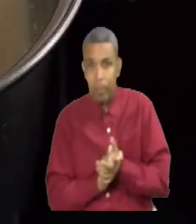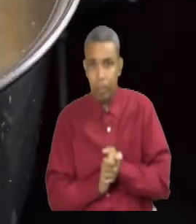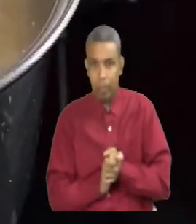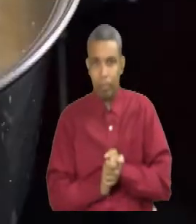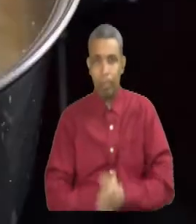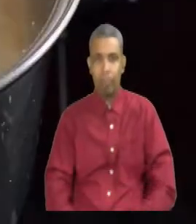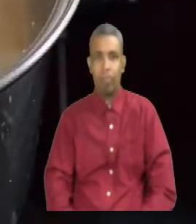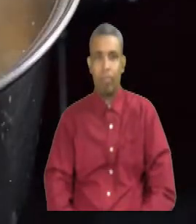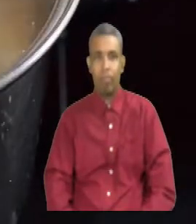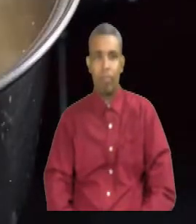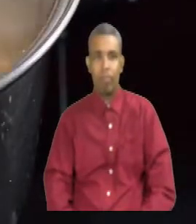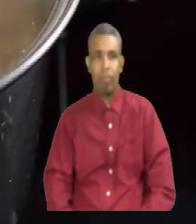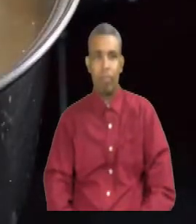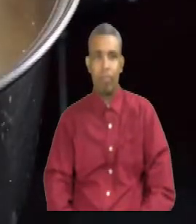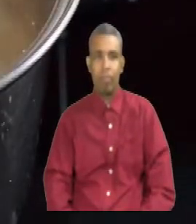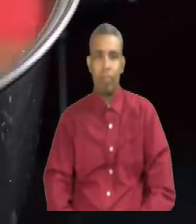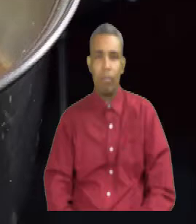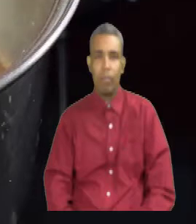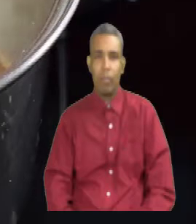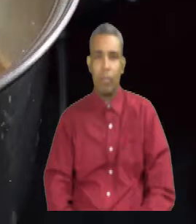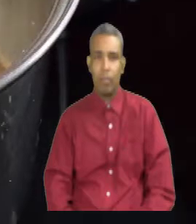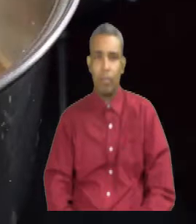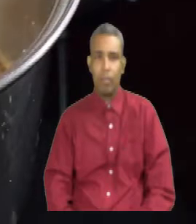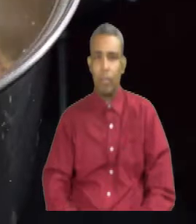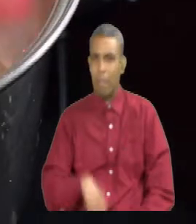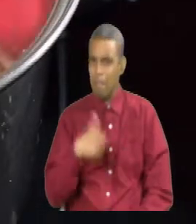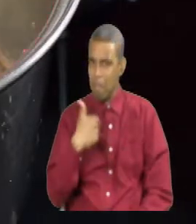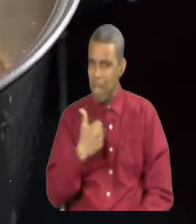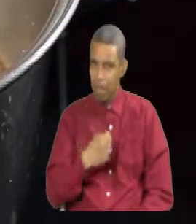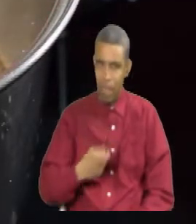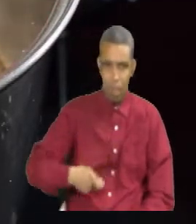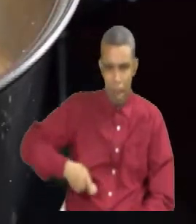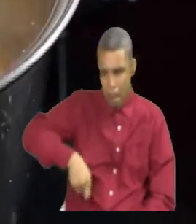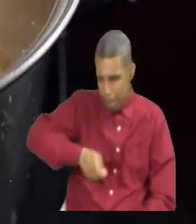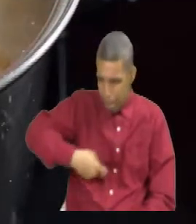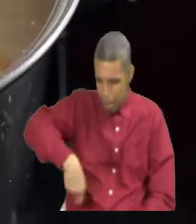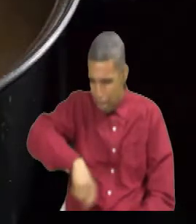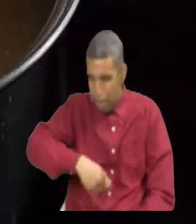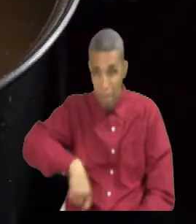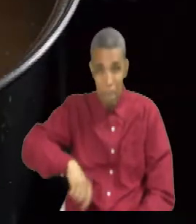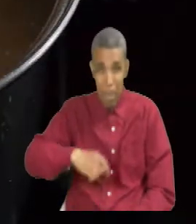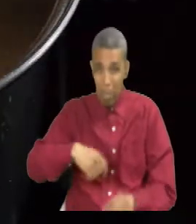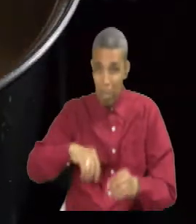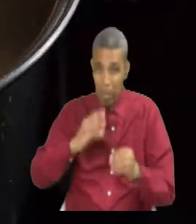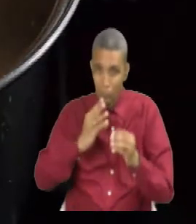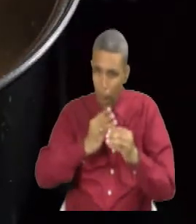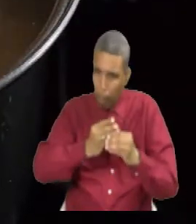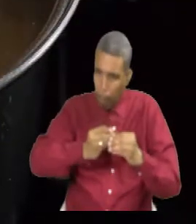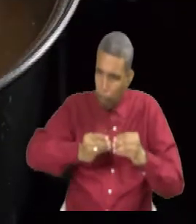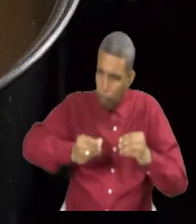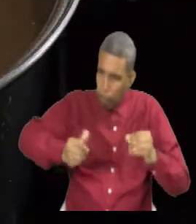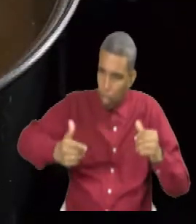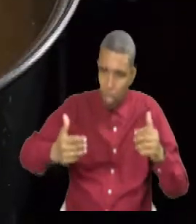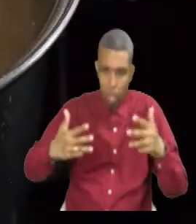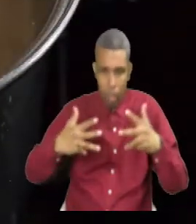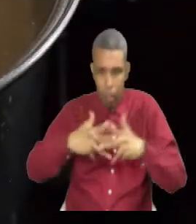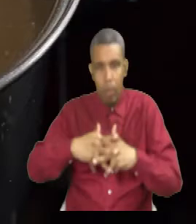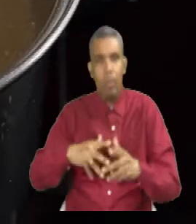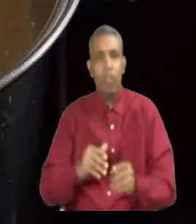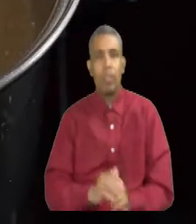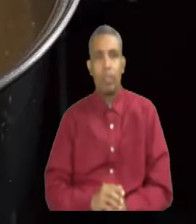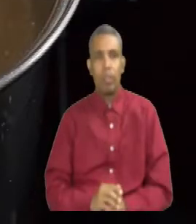descripción. Revolvemos todo muy bien sin que nos quede grumos y vamos a adicionar